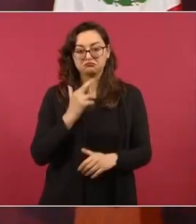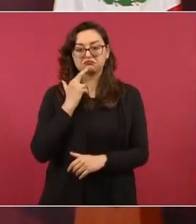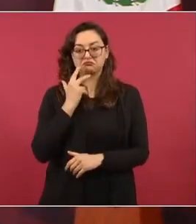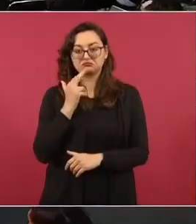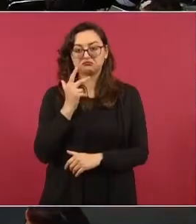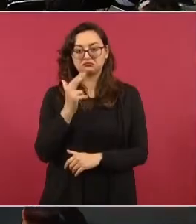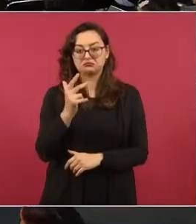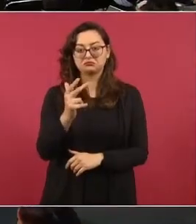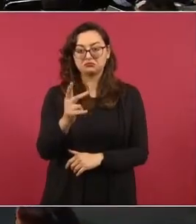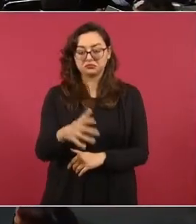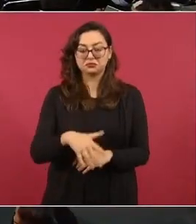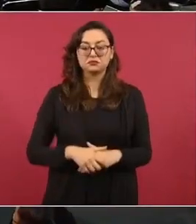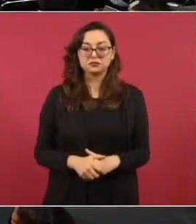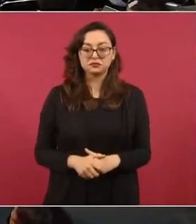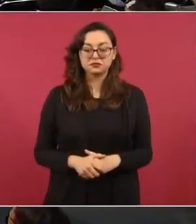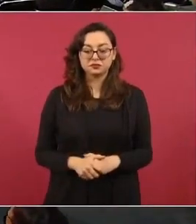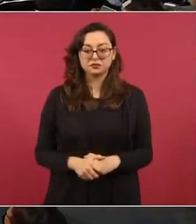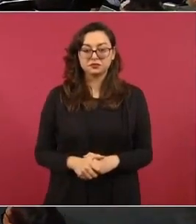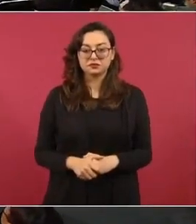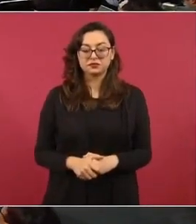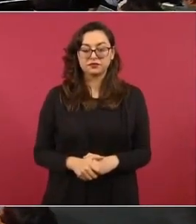Sí les garantizo